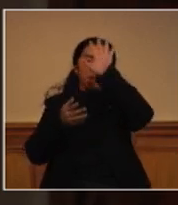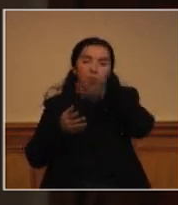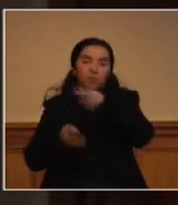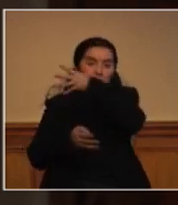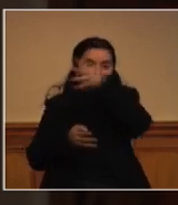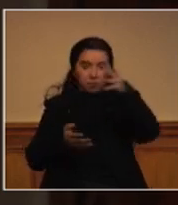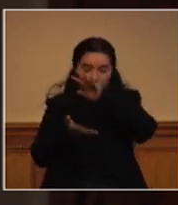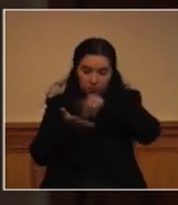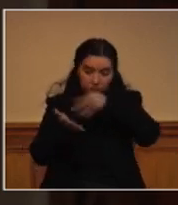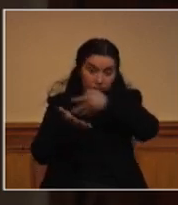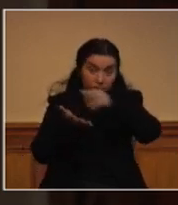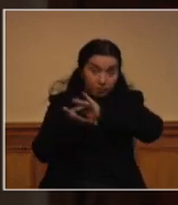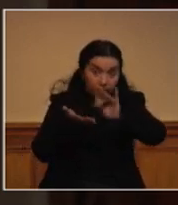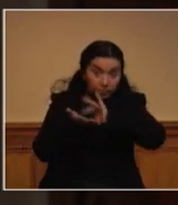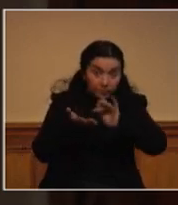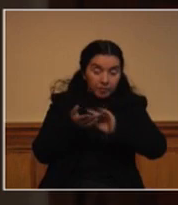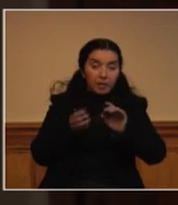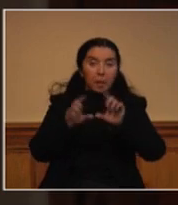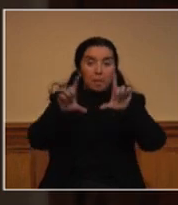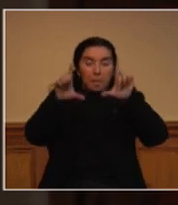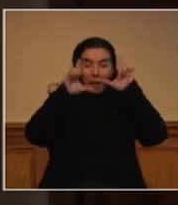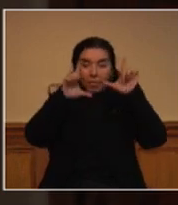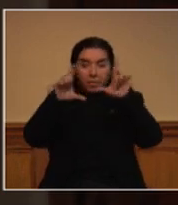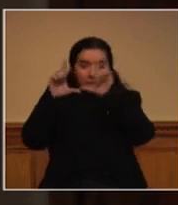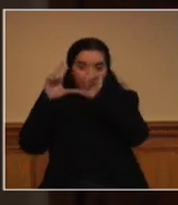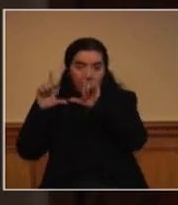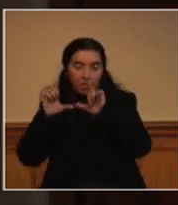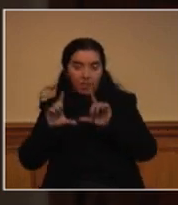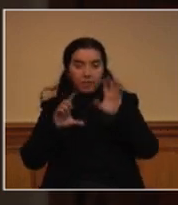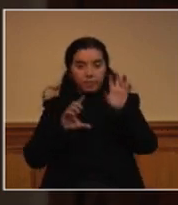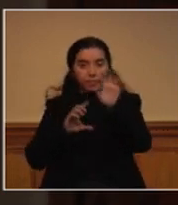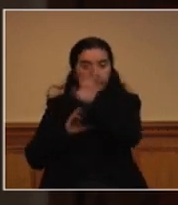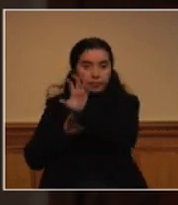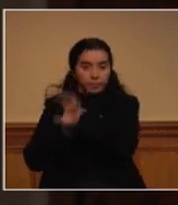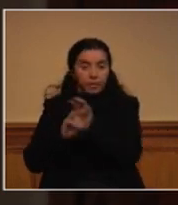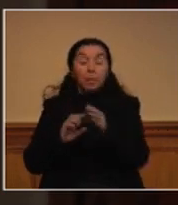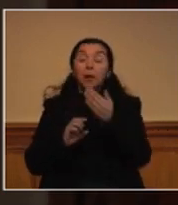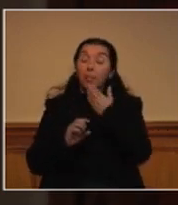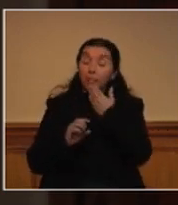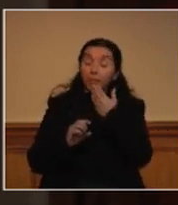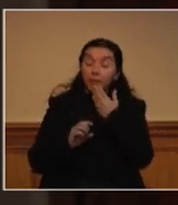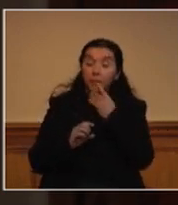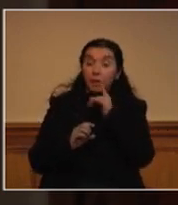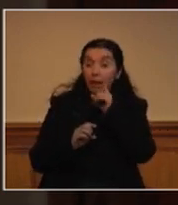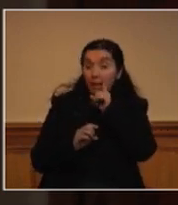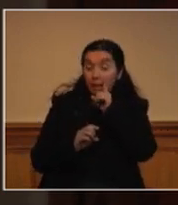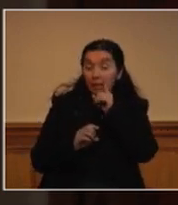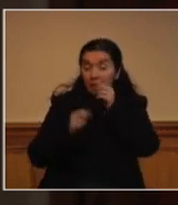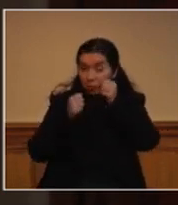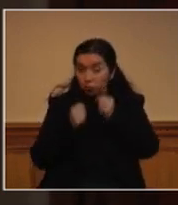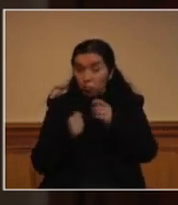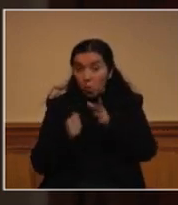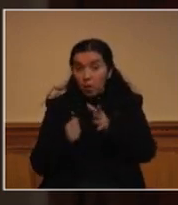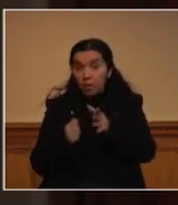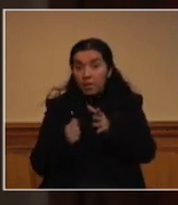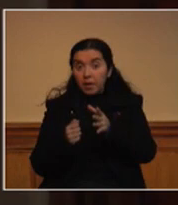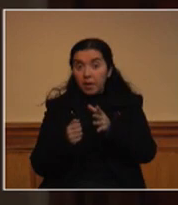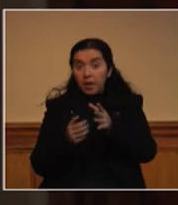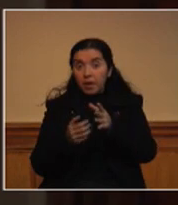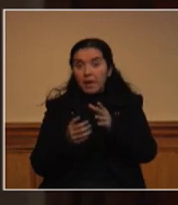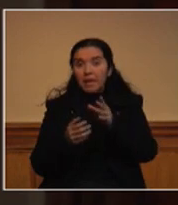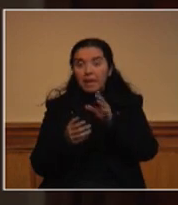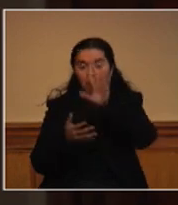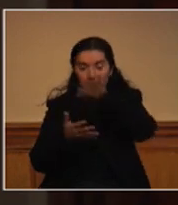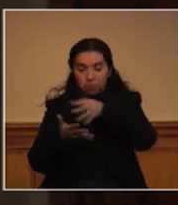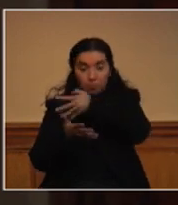través de pantallas dinámicas, con tableros contextualizados, pero también tener la posibilidad de tener